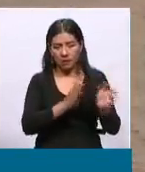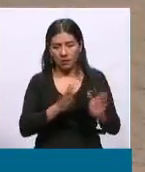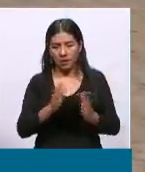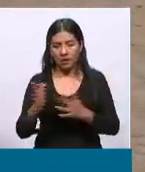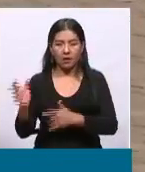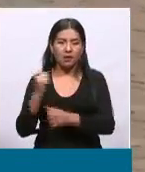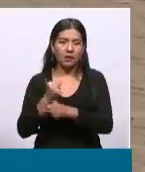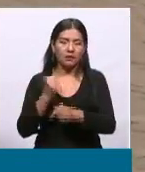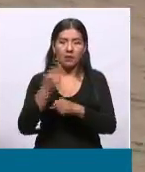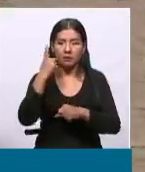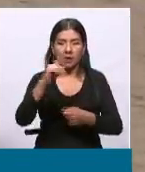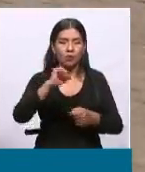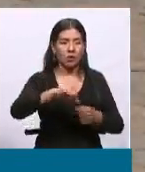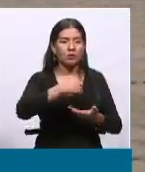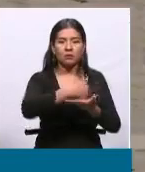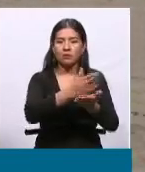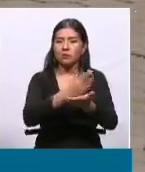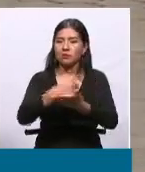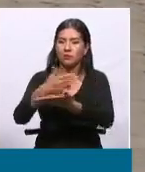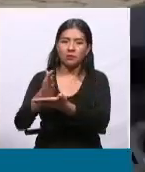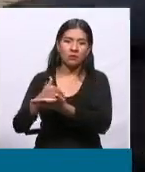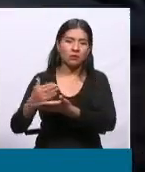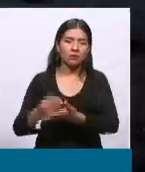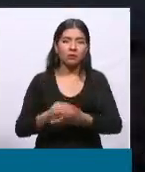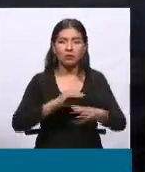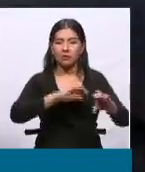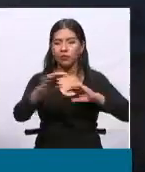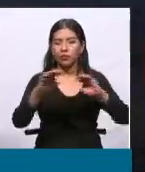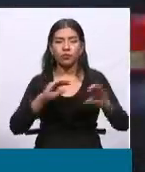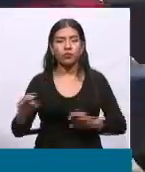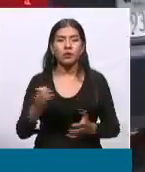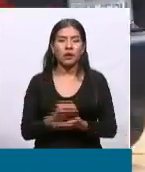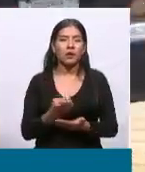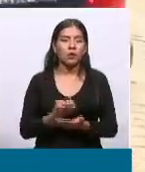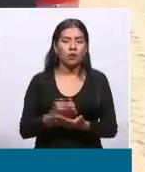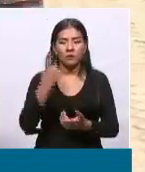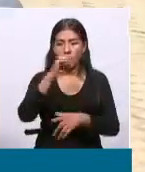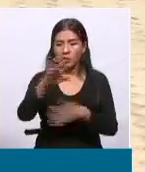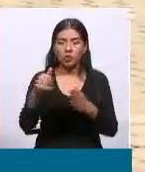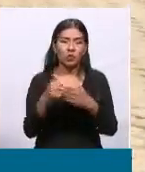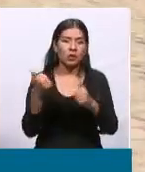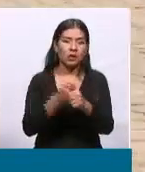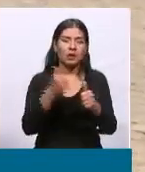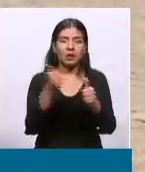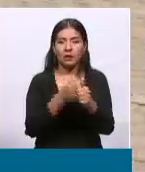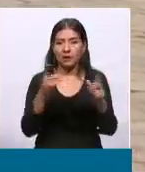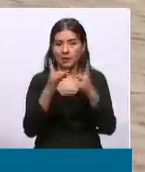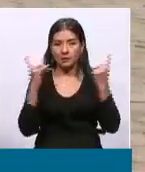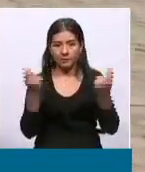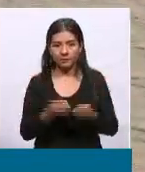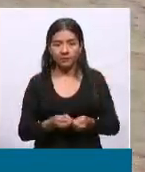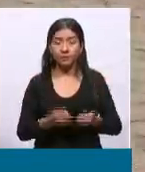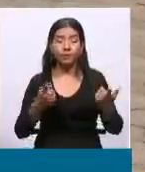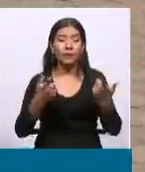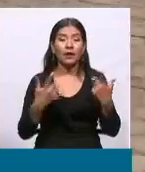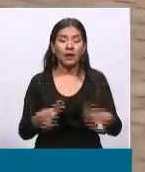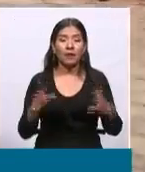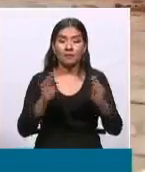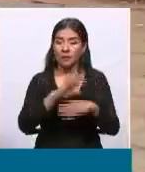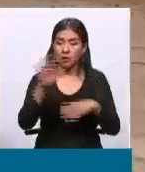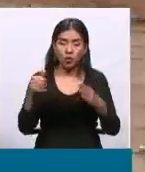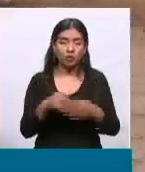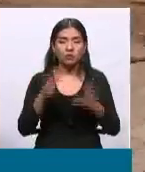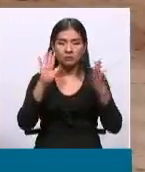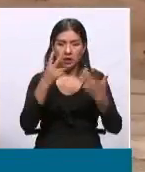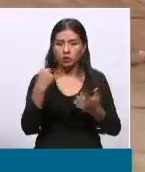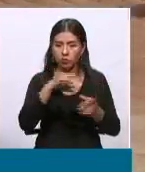redistribución de recursos económicos a los departamentos. Creímos que hasta eso todo estaba